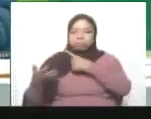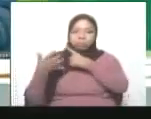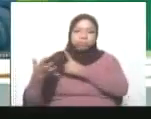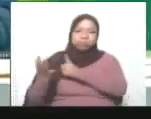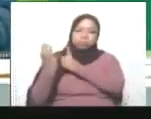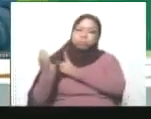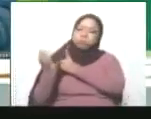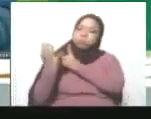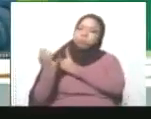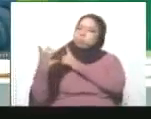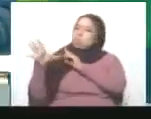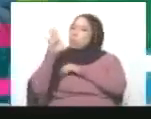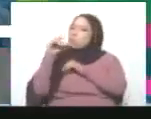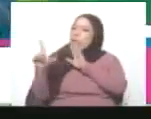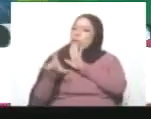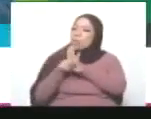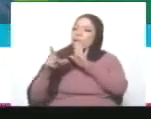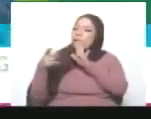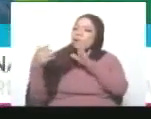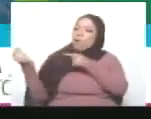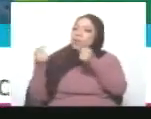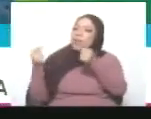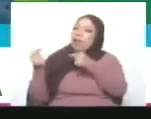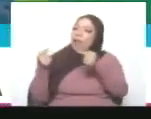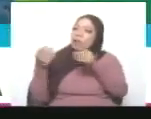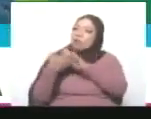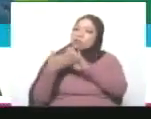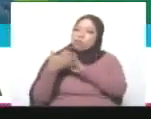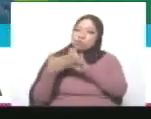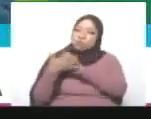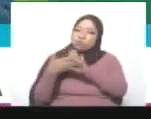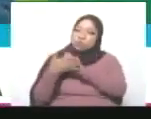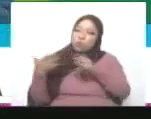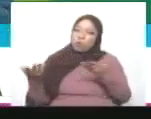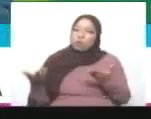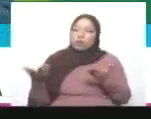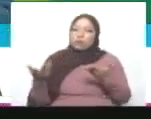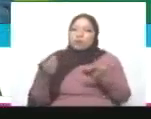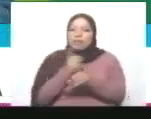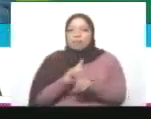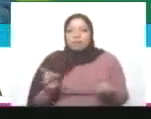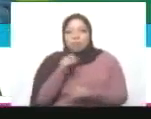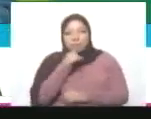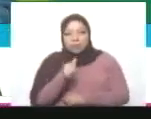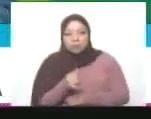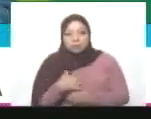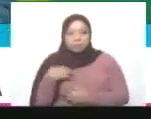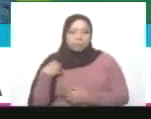que cesen estas ilegalidades a través del diálogo resolverlo a través de la diplomacia